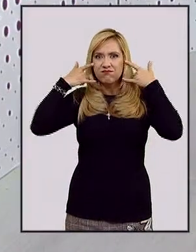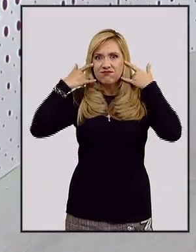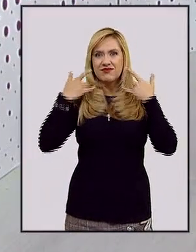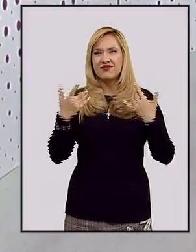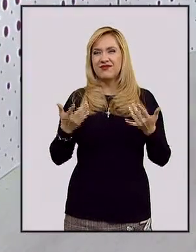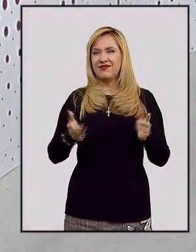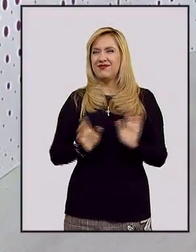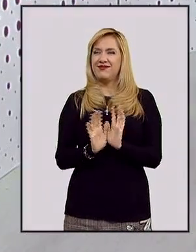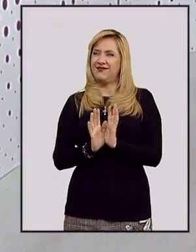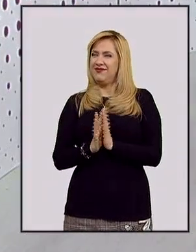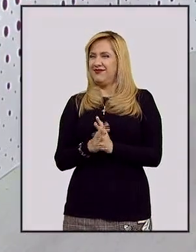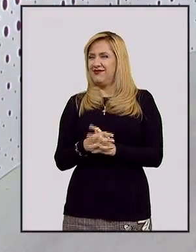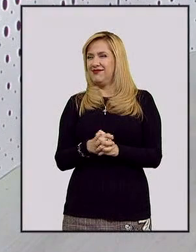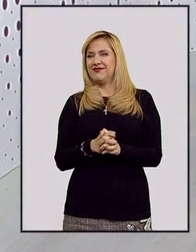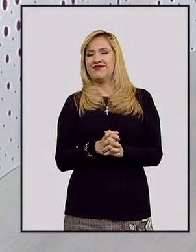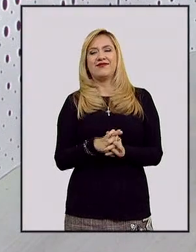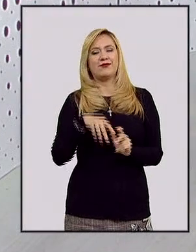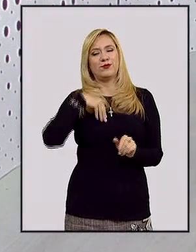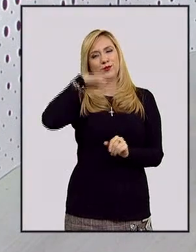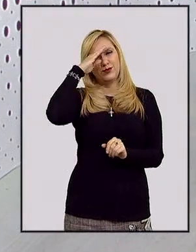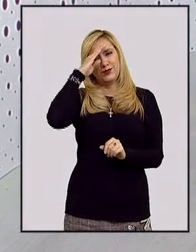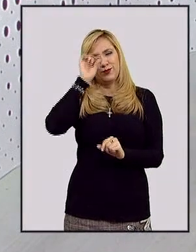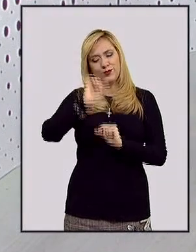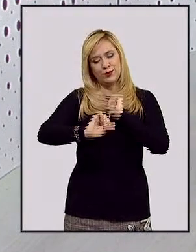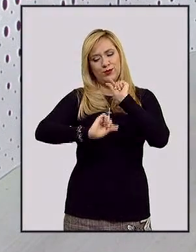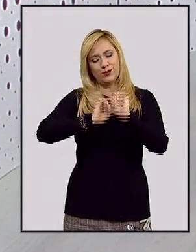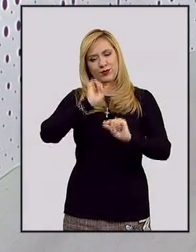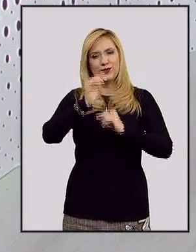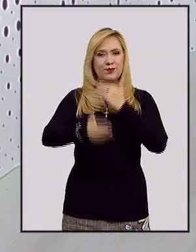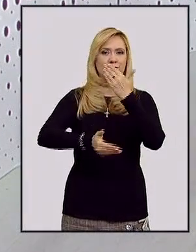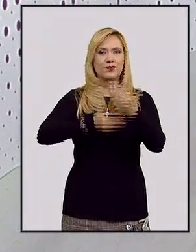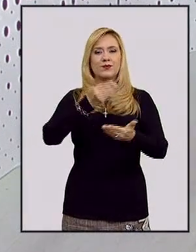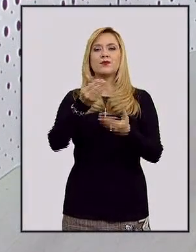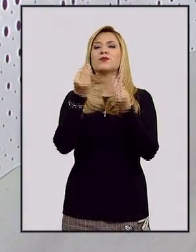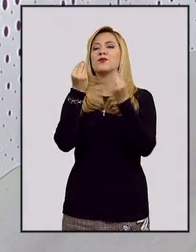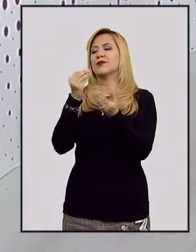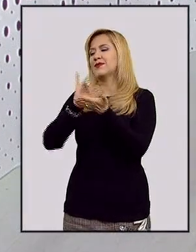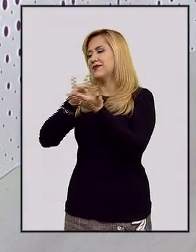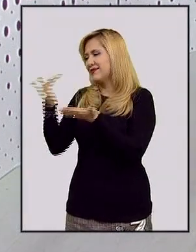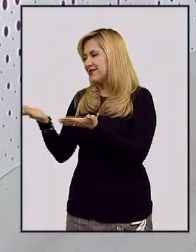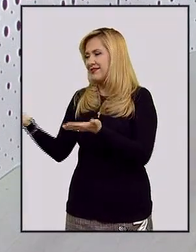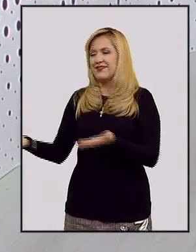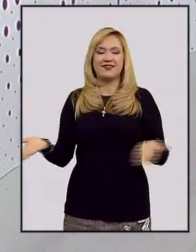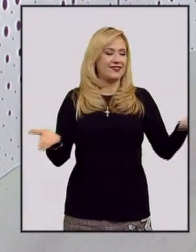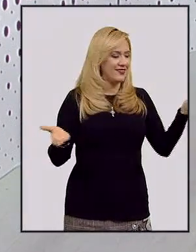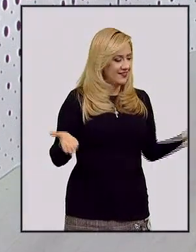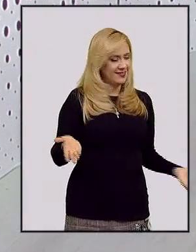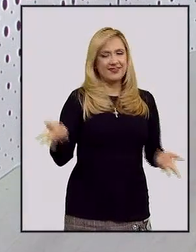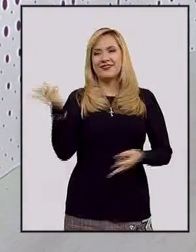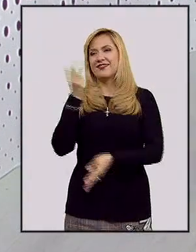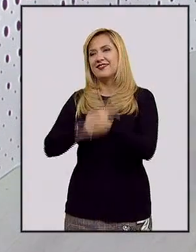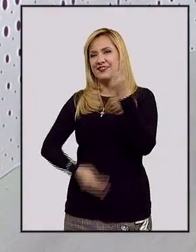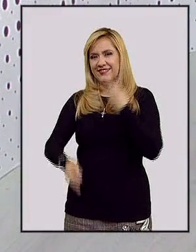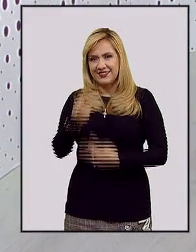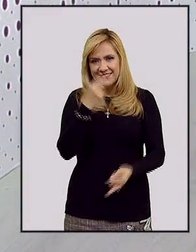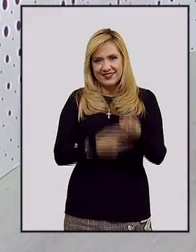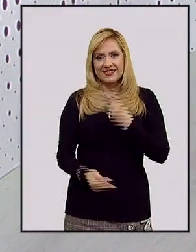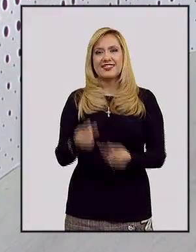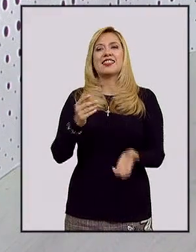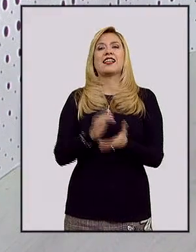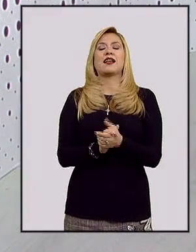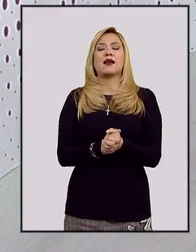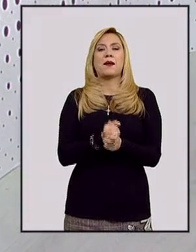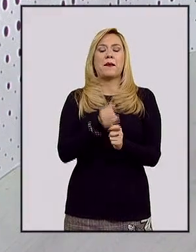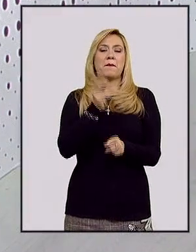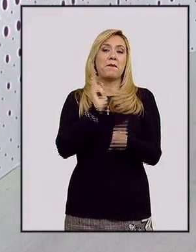que por ahí vamos construyendo, y bueno, pues les agradezco mucho que hayan estado acá. Me parece que ha